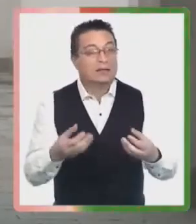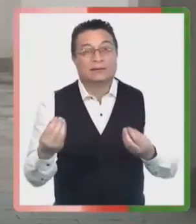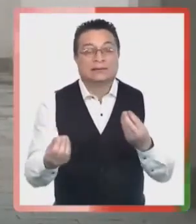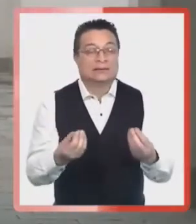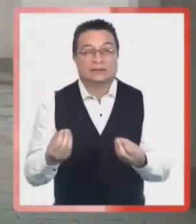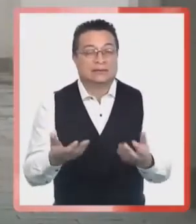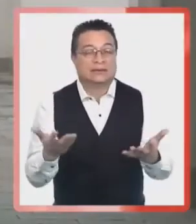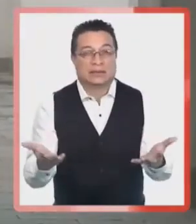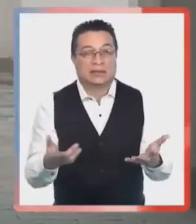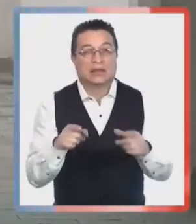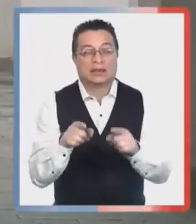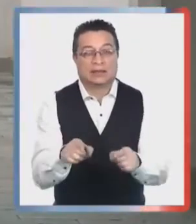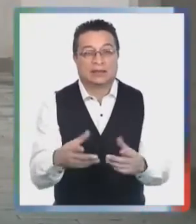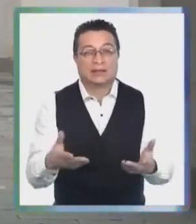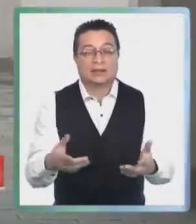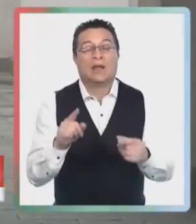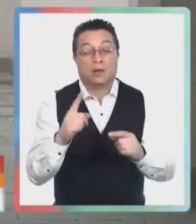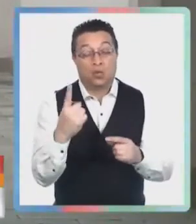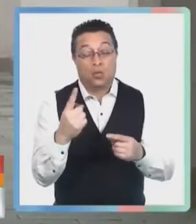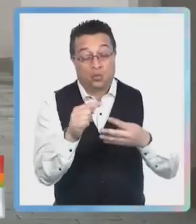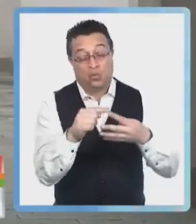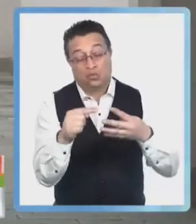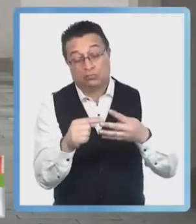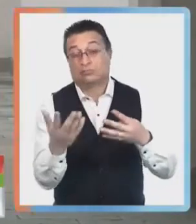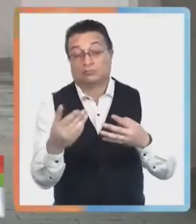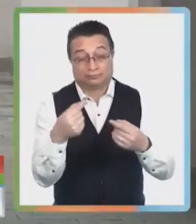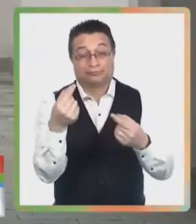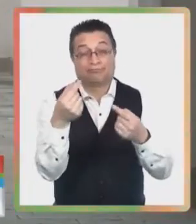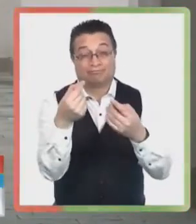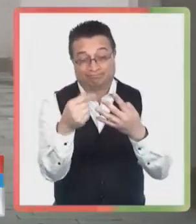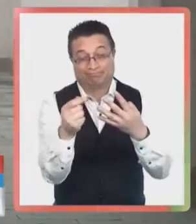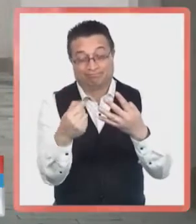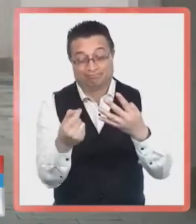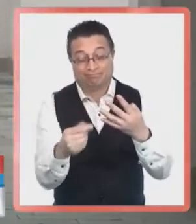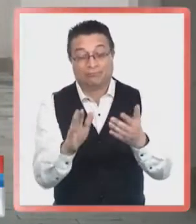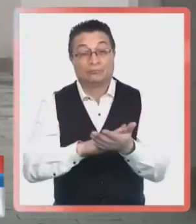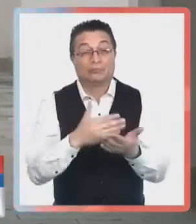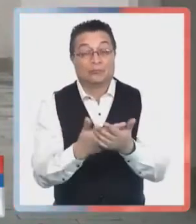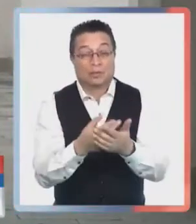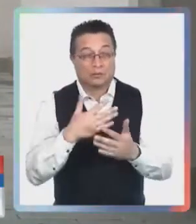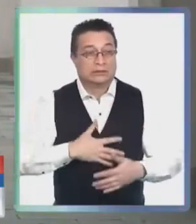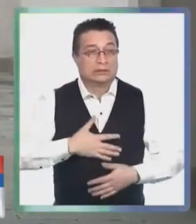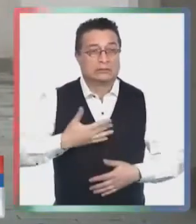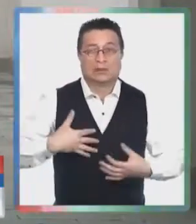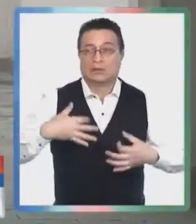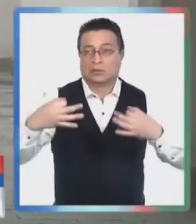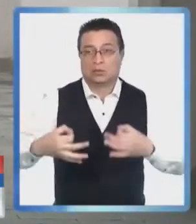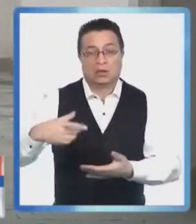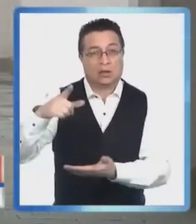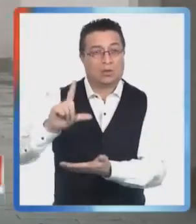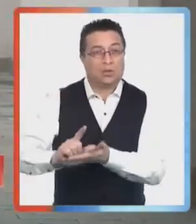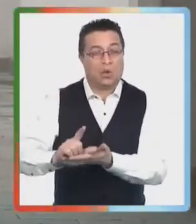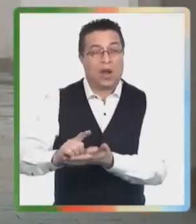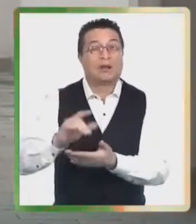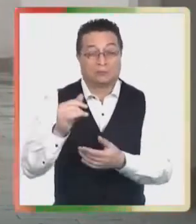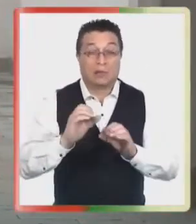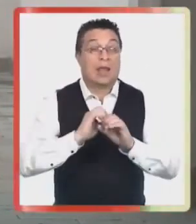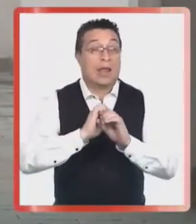función de, por un lado, los resultados en materia de percepción de seguridad que se está teniendo en la zona, en